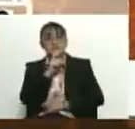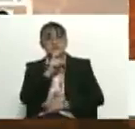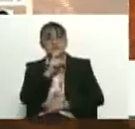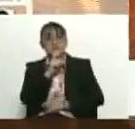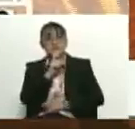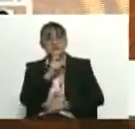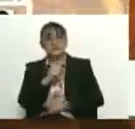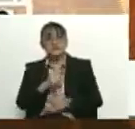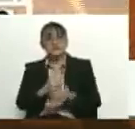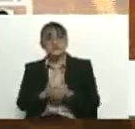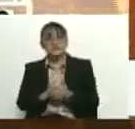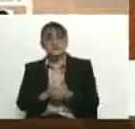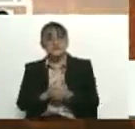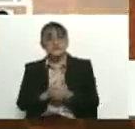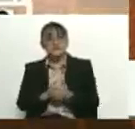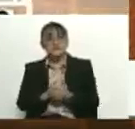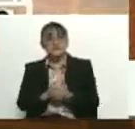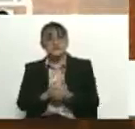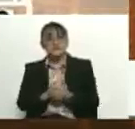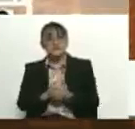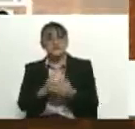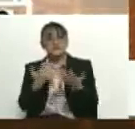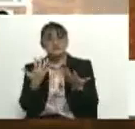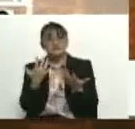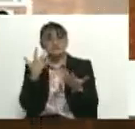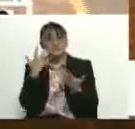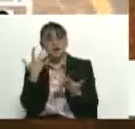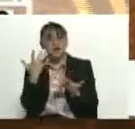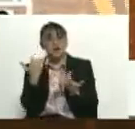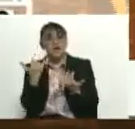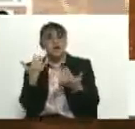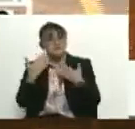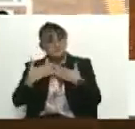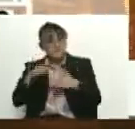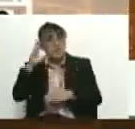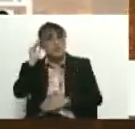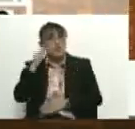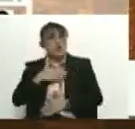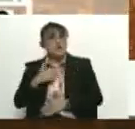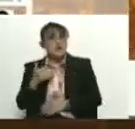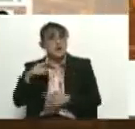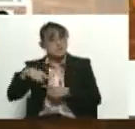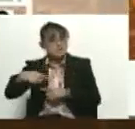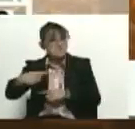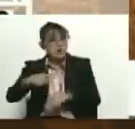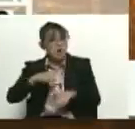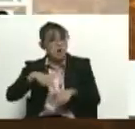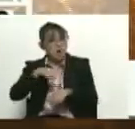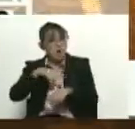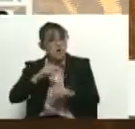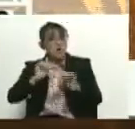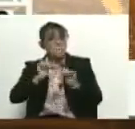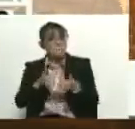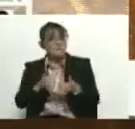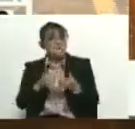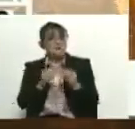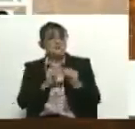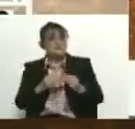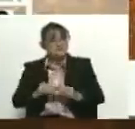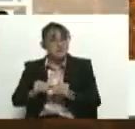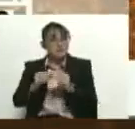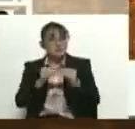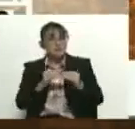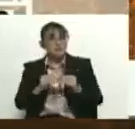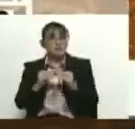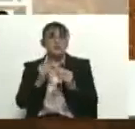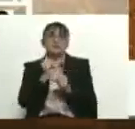una revisión que vamos a presentar Dios mediante ahora en ahora para comenzar a hacer un trabajo pero lo más importante